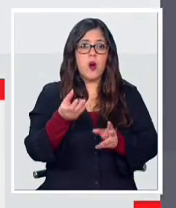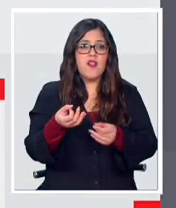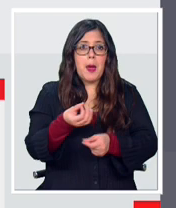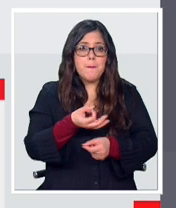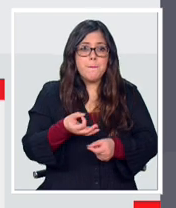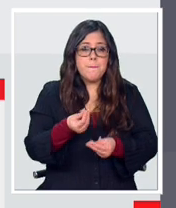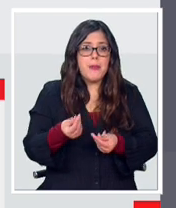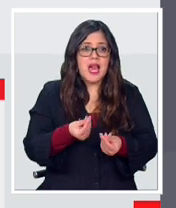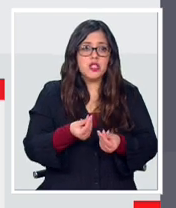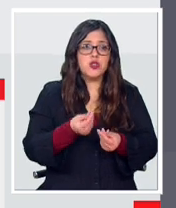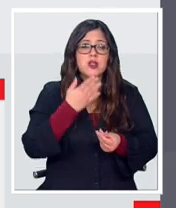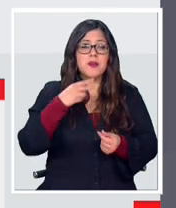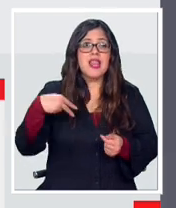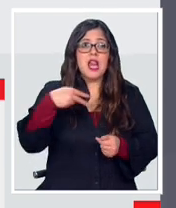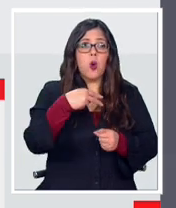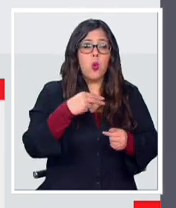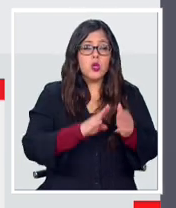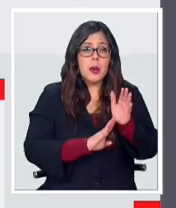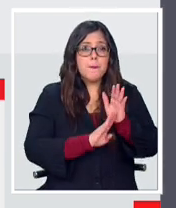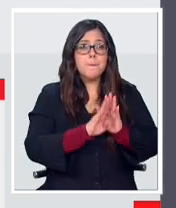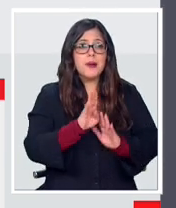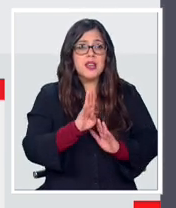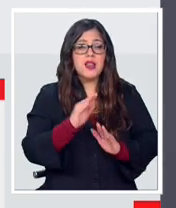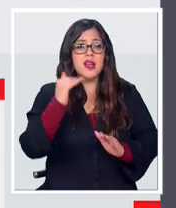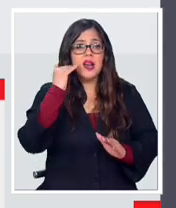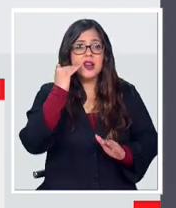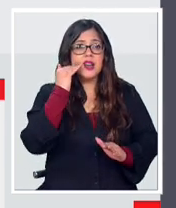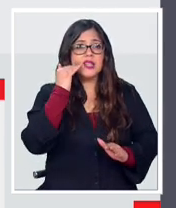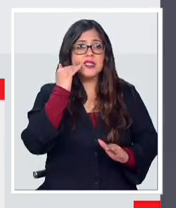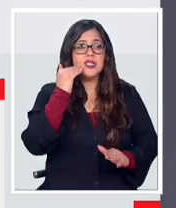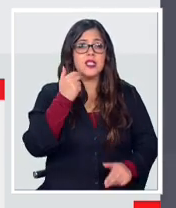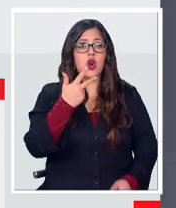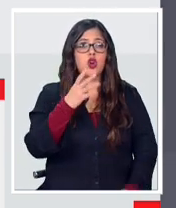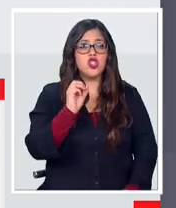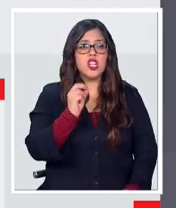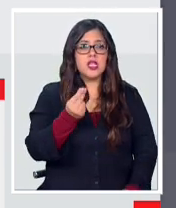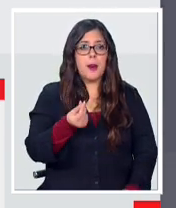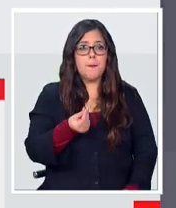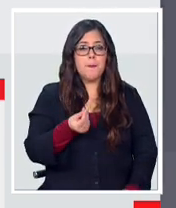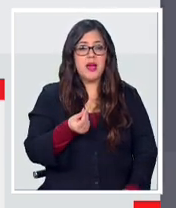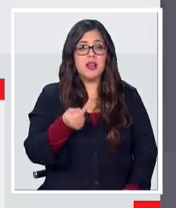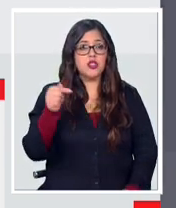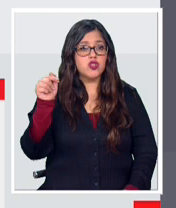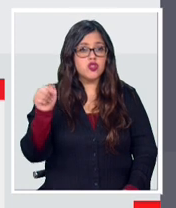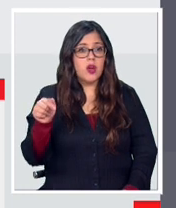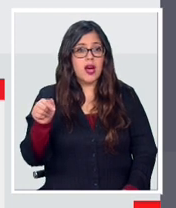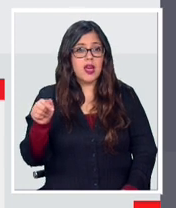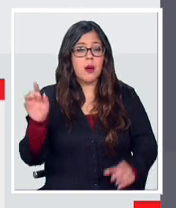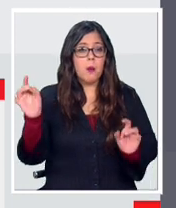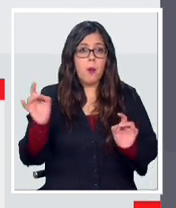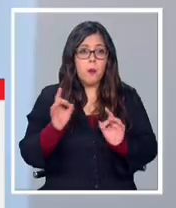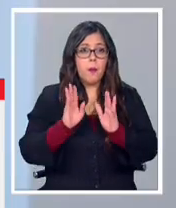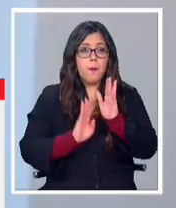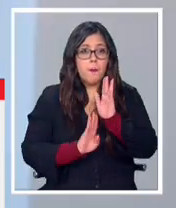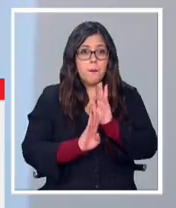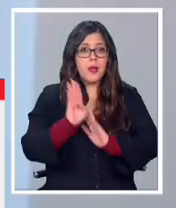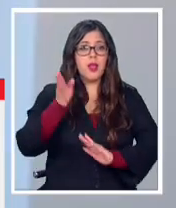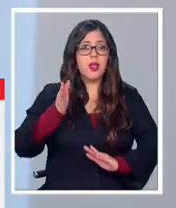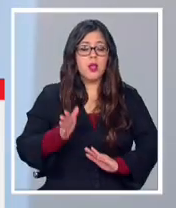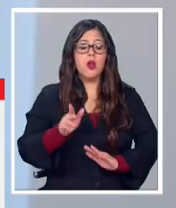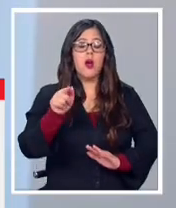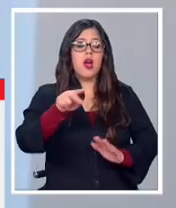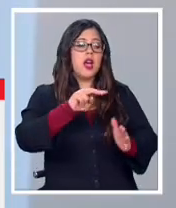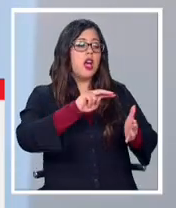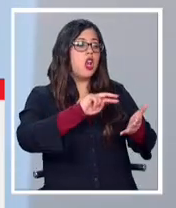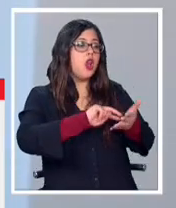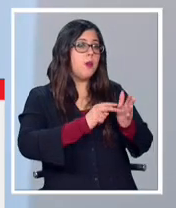y en junio la variación al alza ha llegado casi a los 80 pesos. La tendencia podría continuar. Las probabilidades de recesión